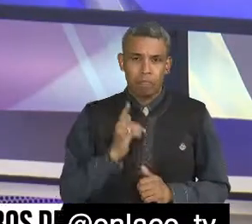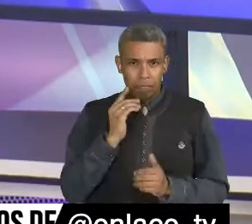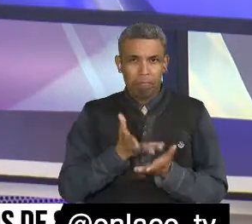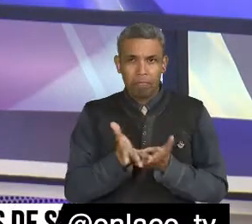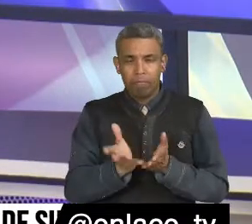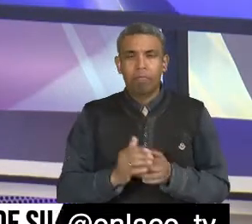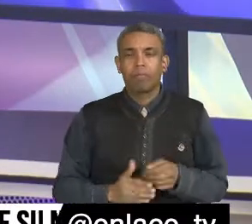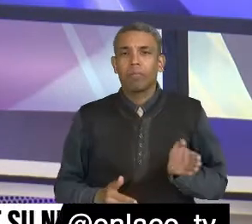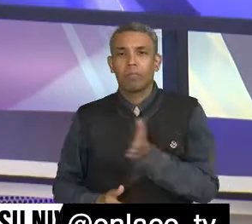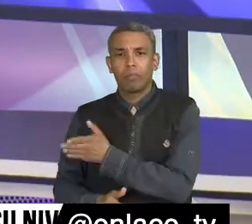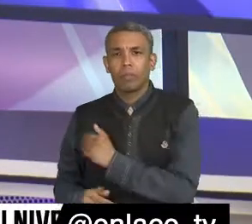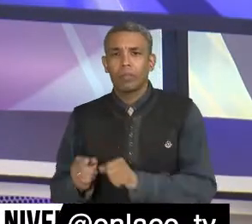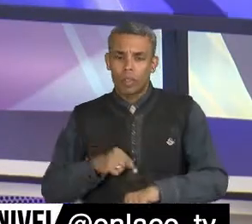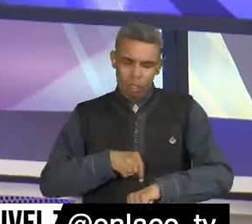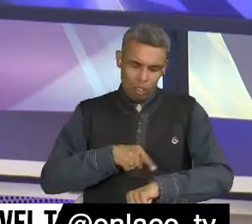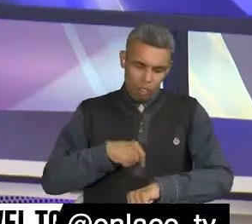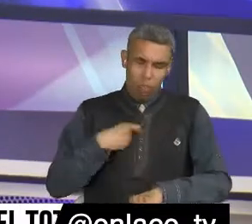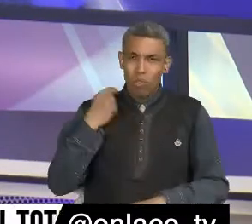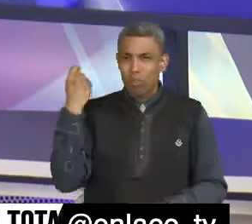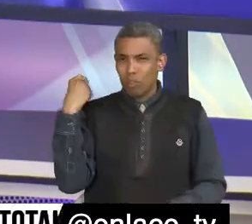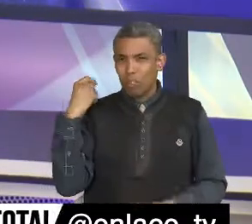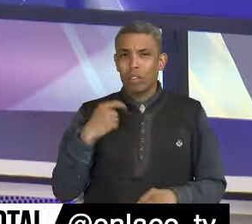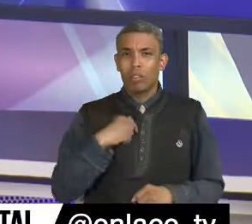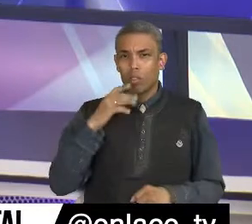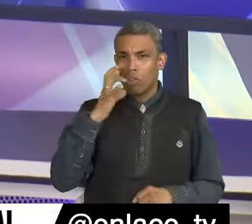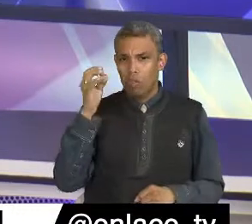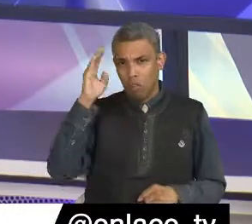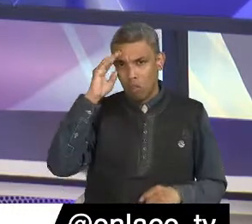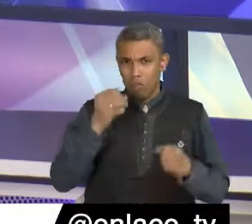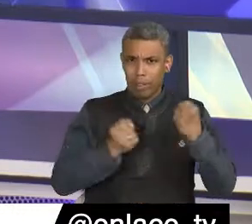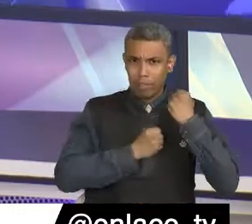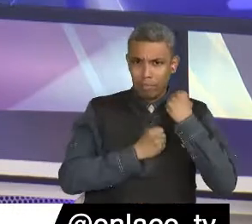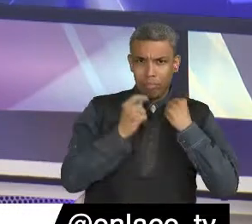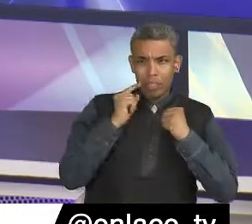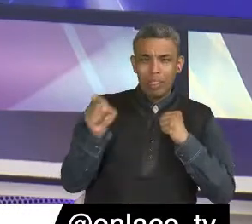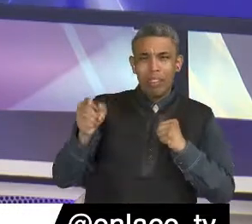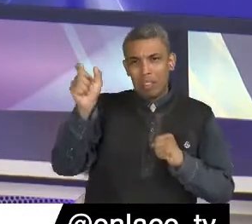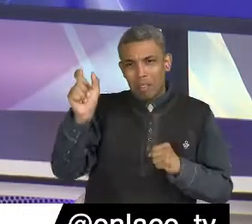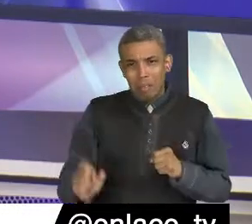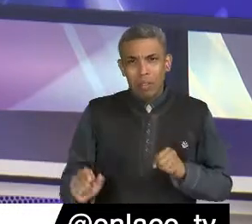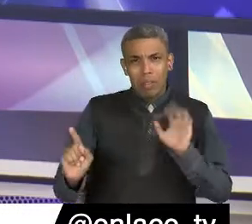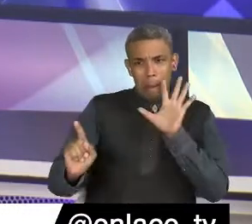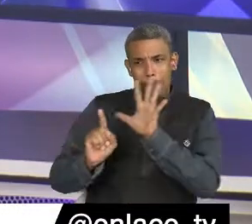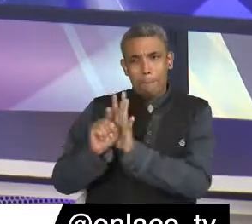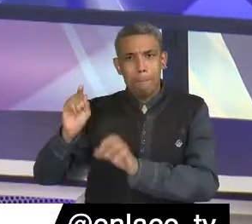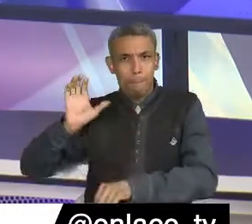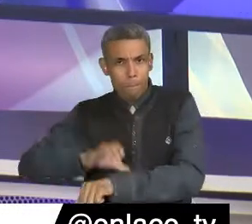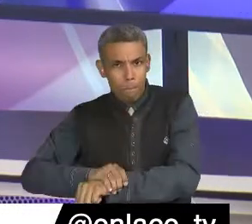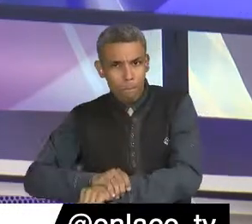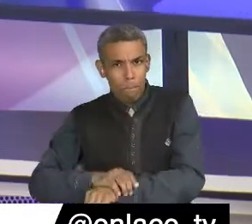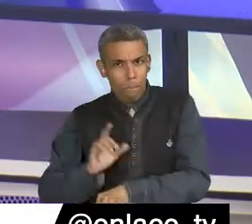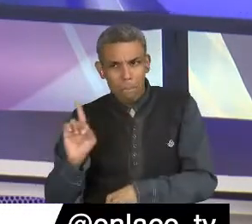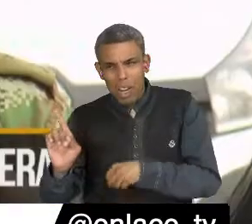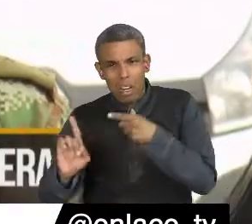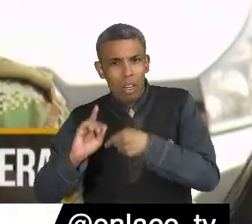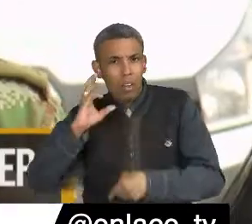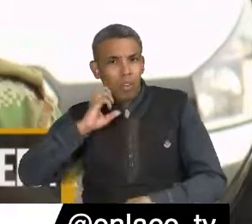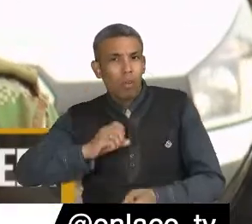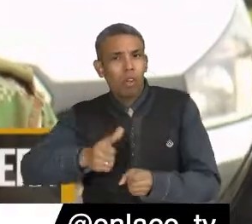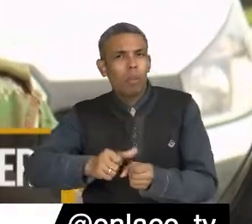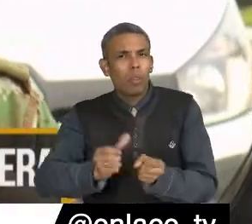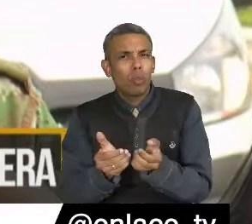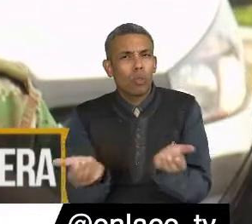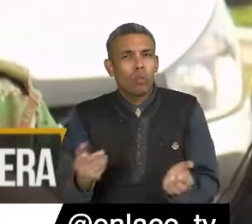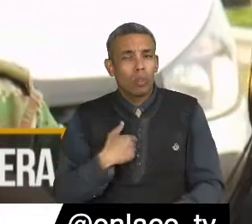horas, hombres del ejército capturaron a un sujeto cuando al parecer se encontraba robando la infraestructura petrolera. Se realiza una